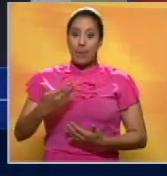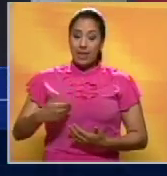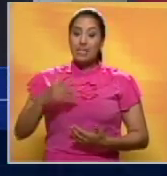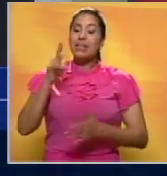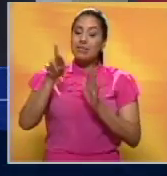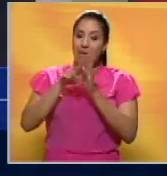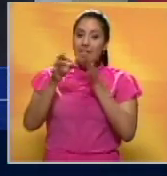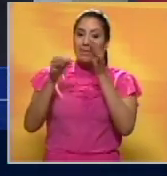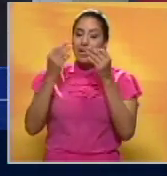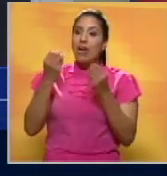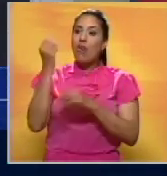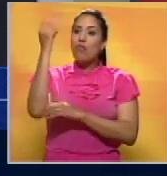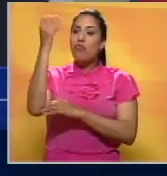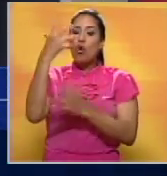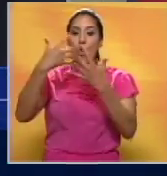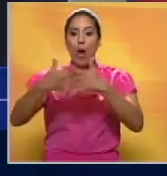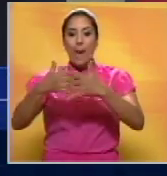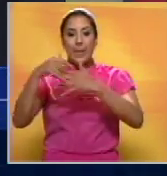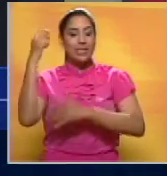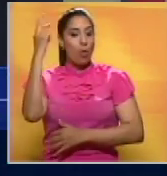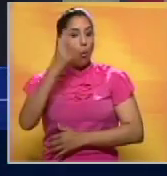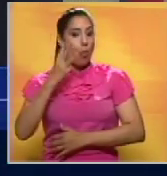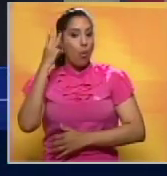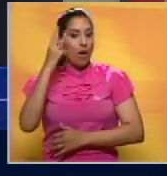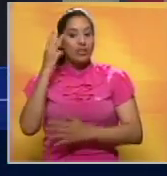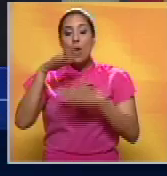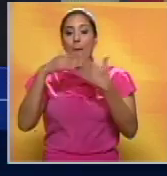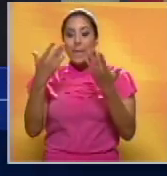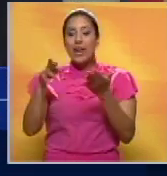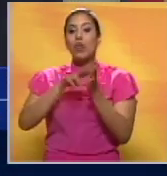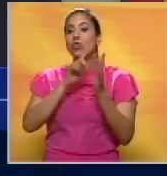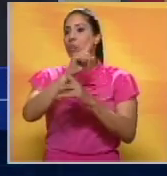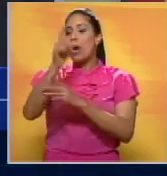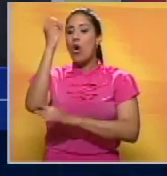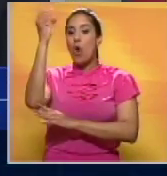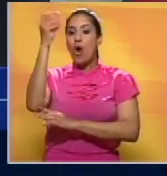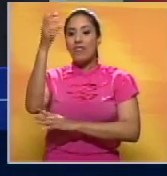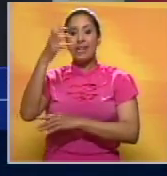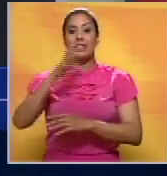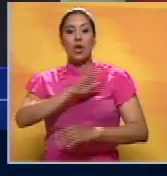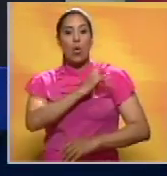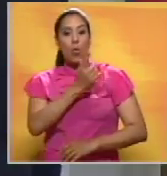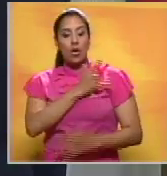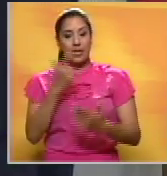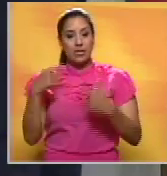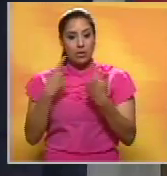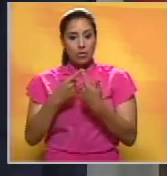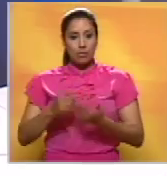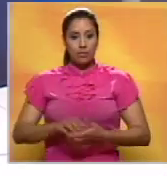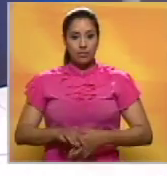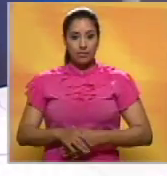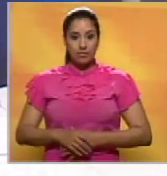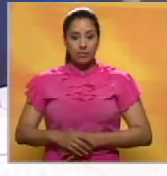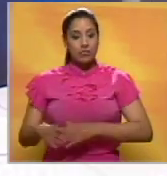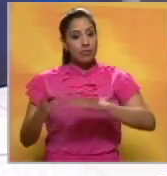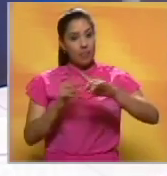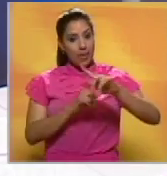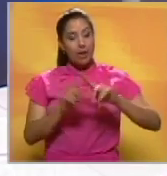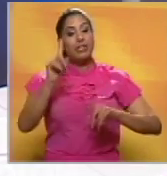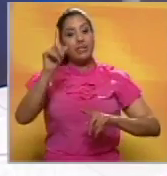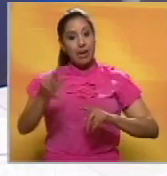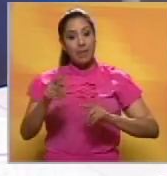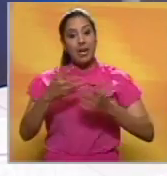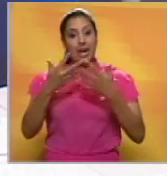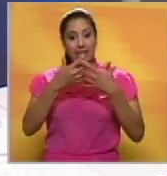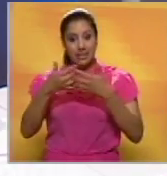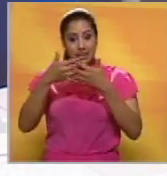además hablará ante un foro de empresarios en Washington para luego dictar una conferencia en la Universidad de Virginia. Y también